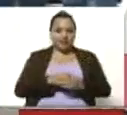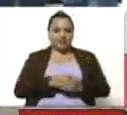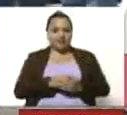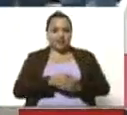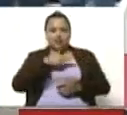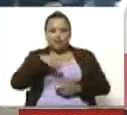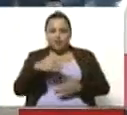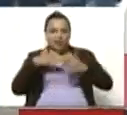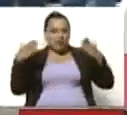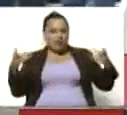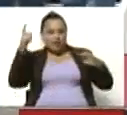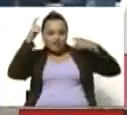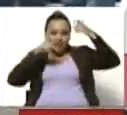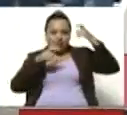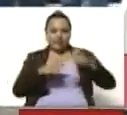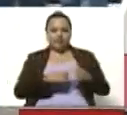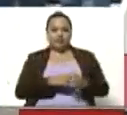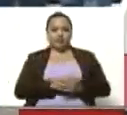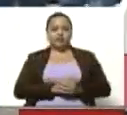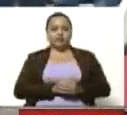gran Chávez